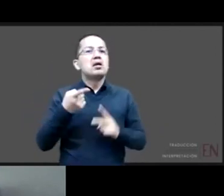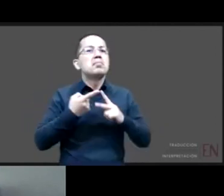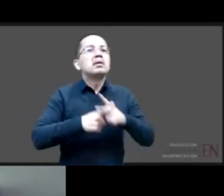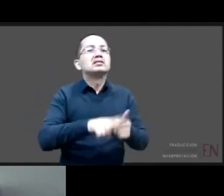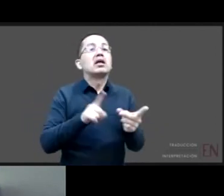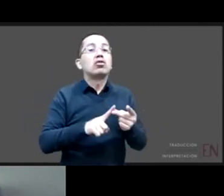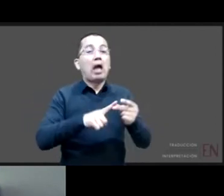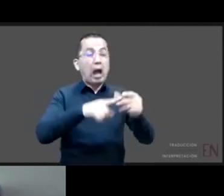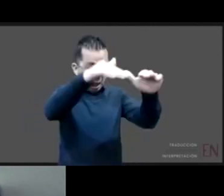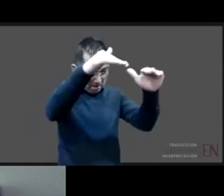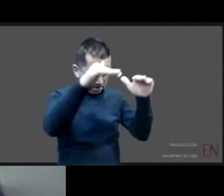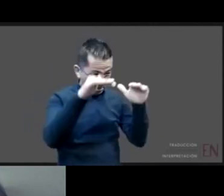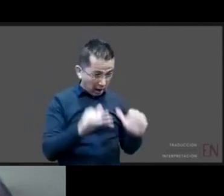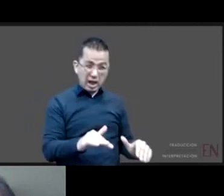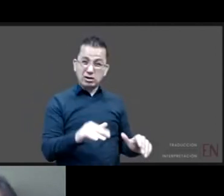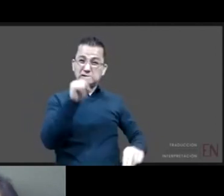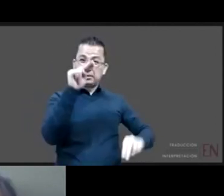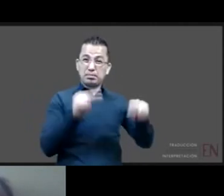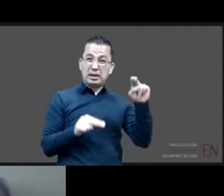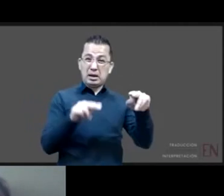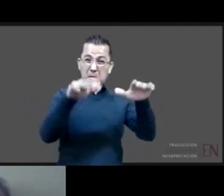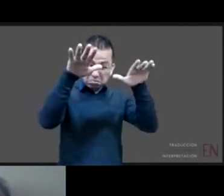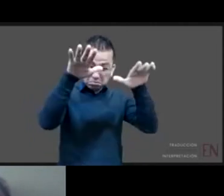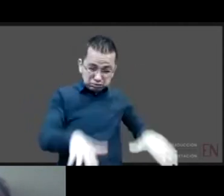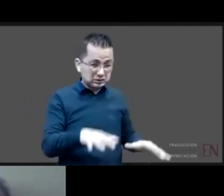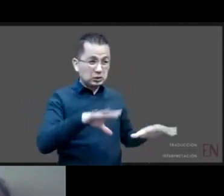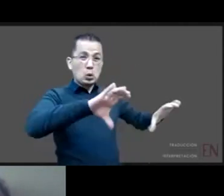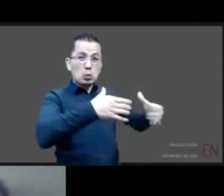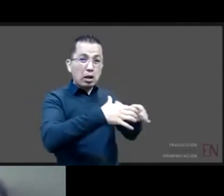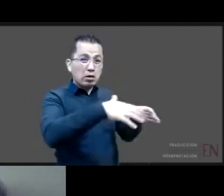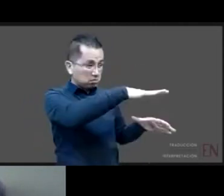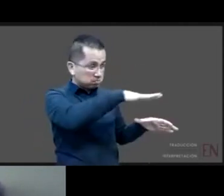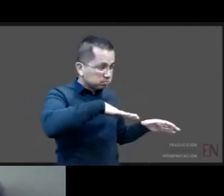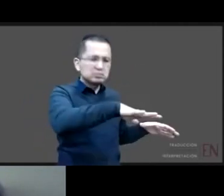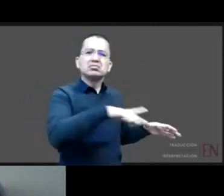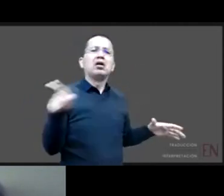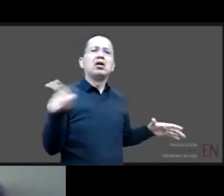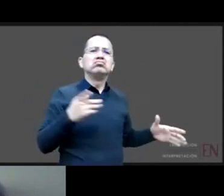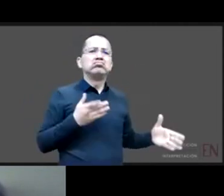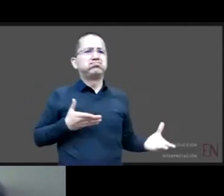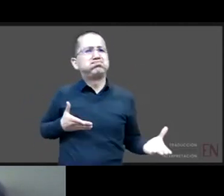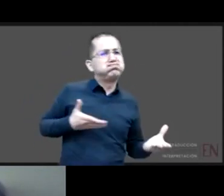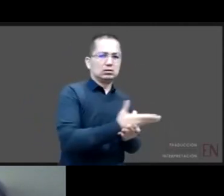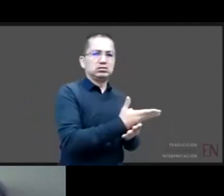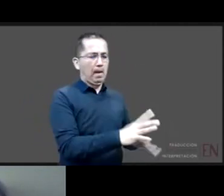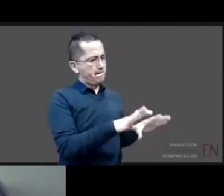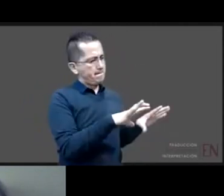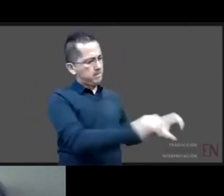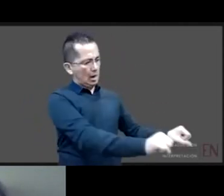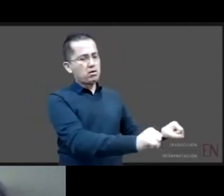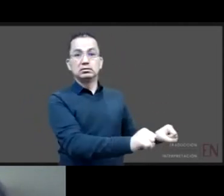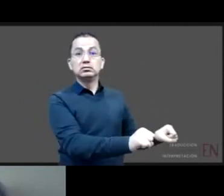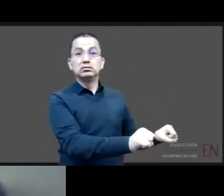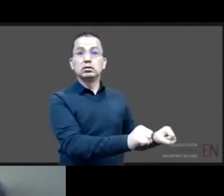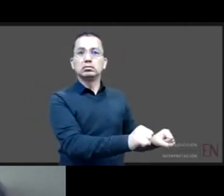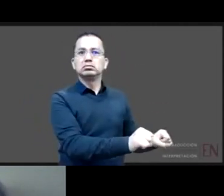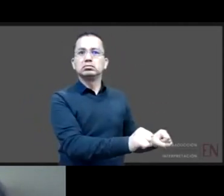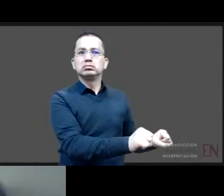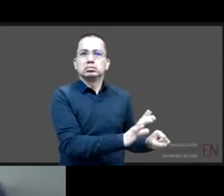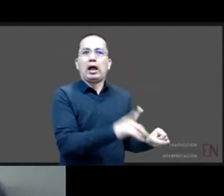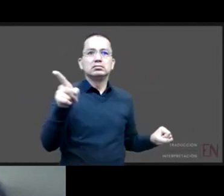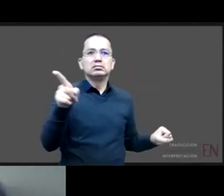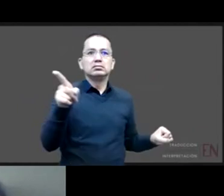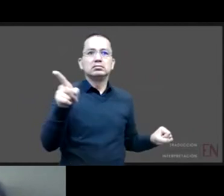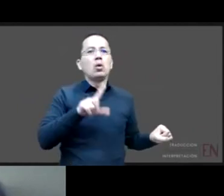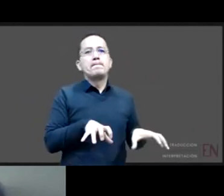en las comunidades locales y ¿cómo? apropiándose de los territorios y creo que en esa medida